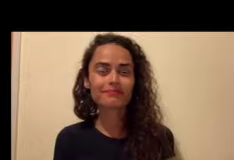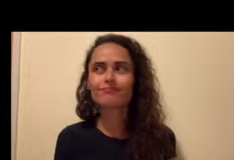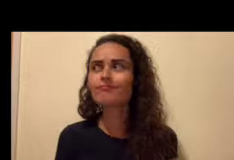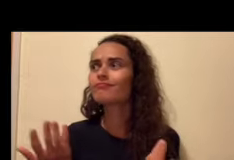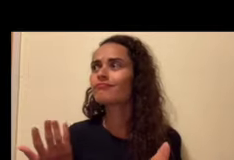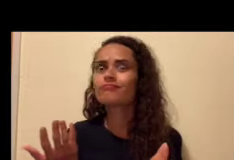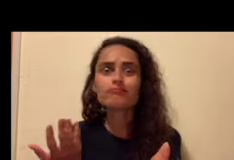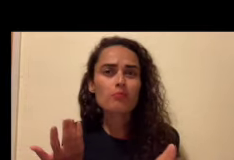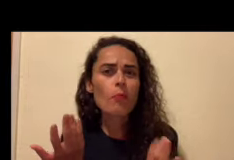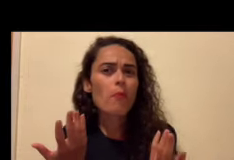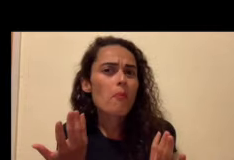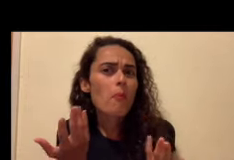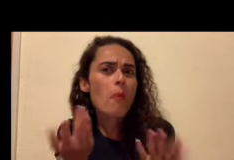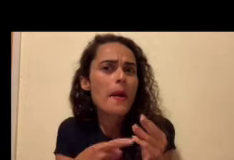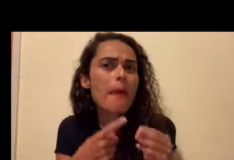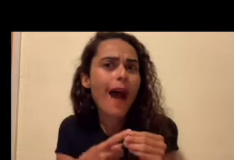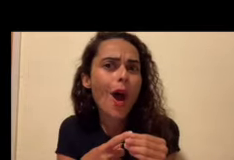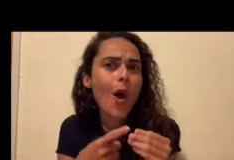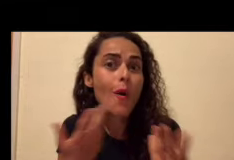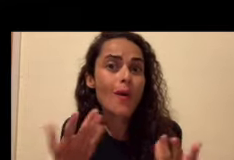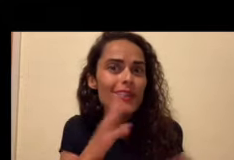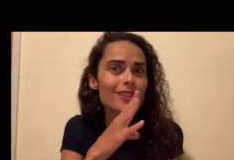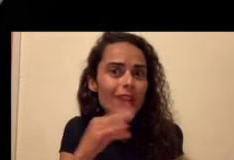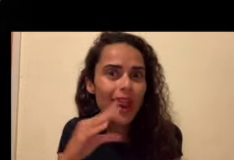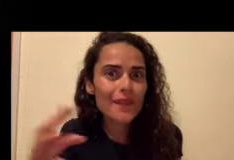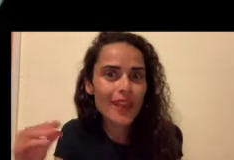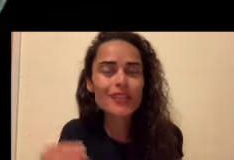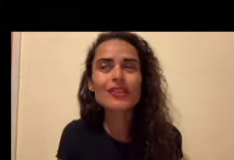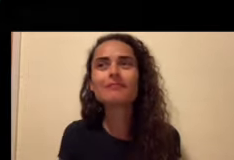How about a jellyfish?